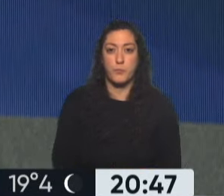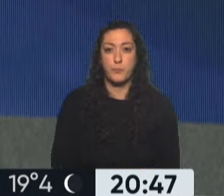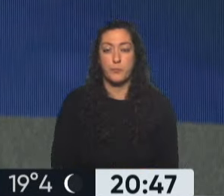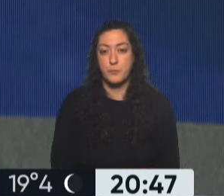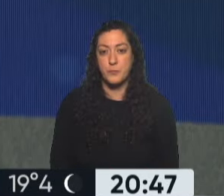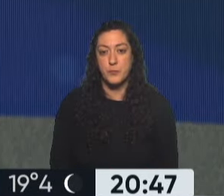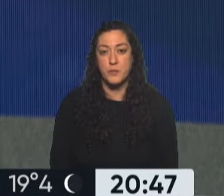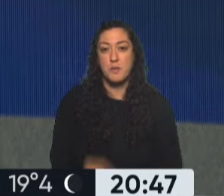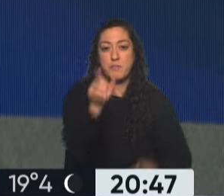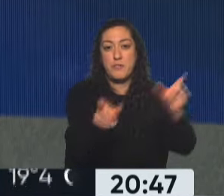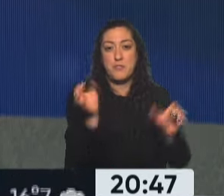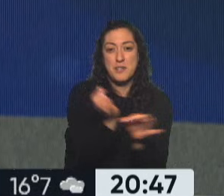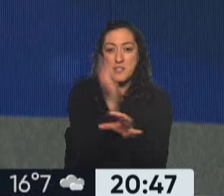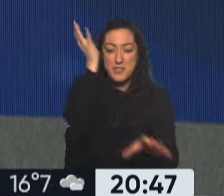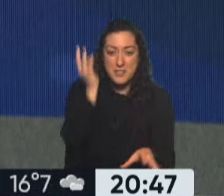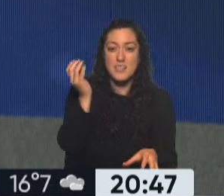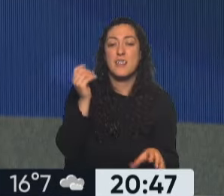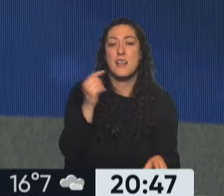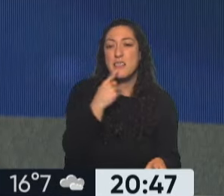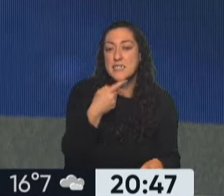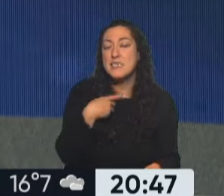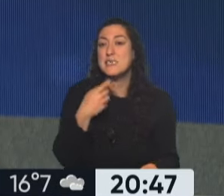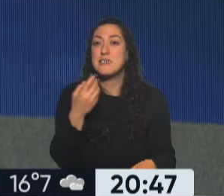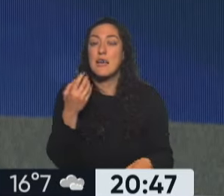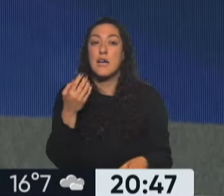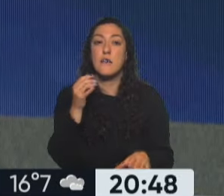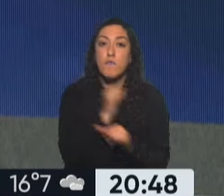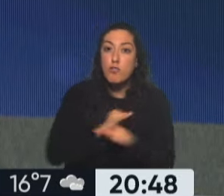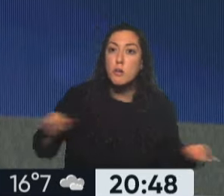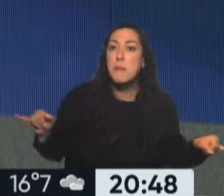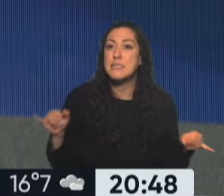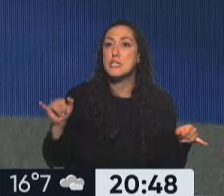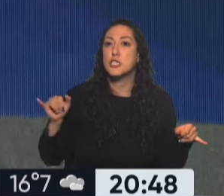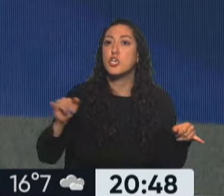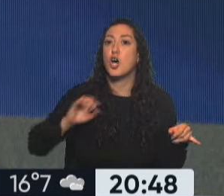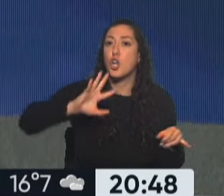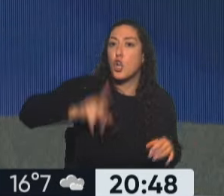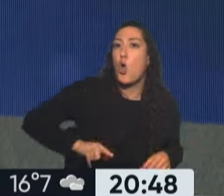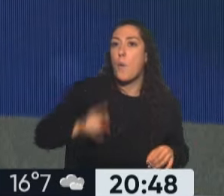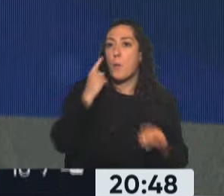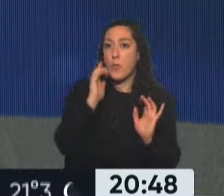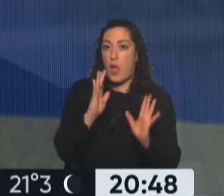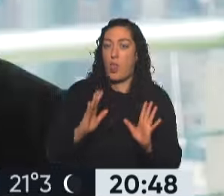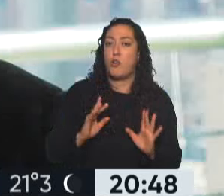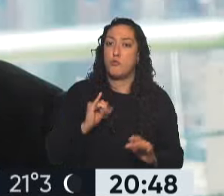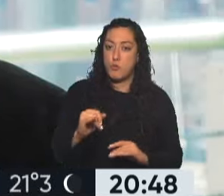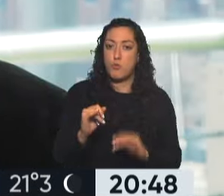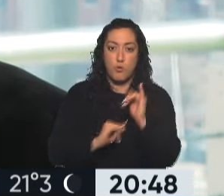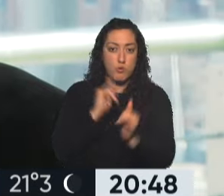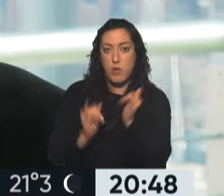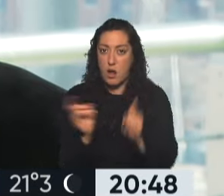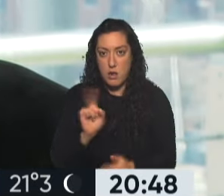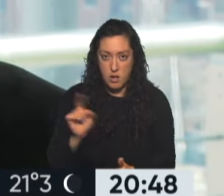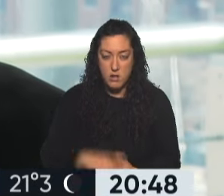no se compartan datos ni ningún tipo de información sensible que, por supuesto, pueda ser captada por los ciberdelincuentes. En